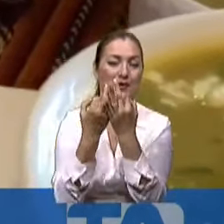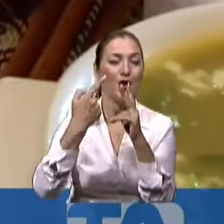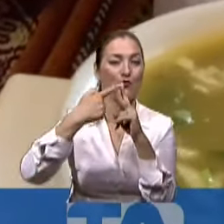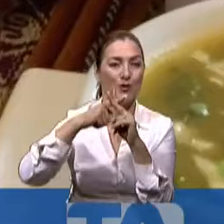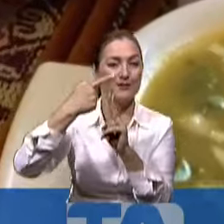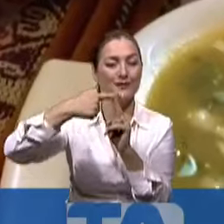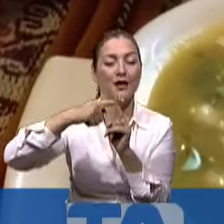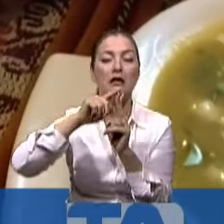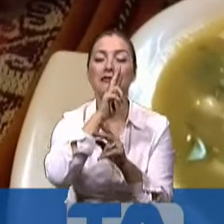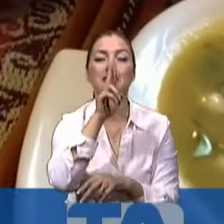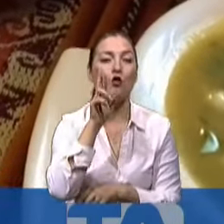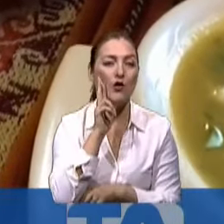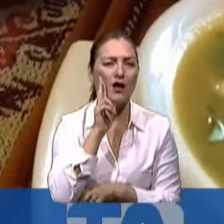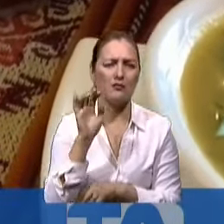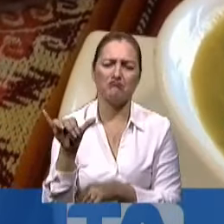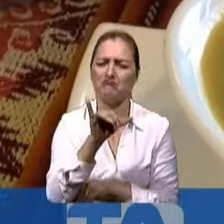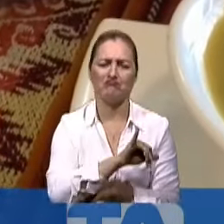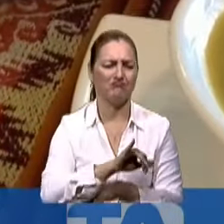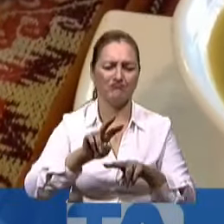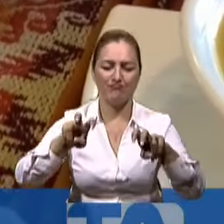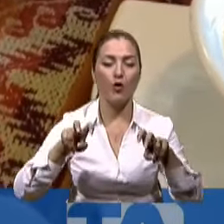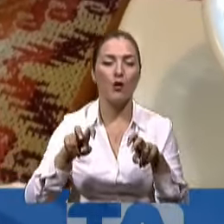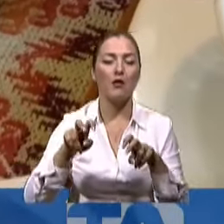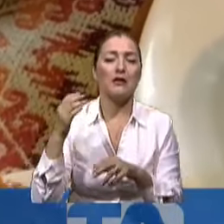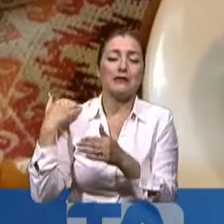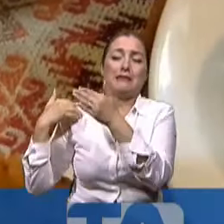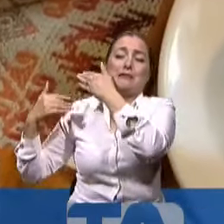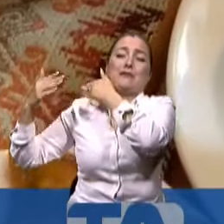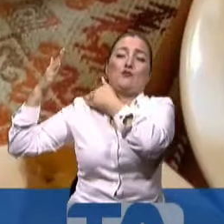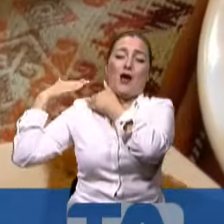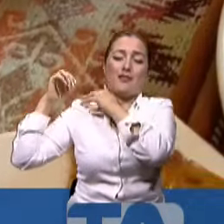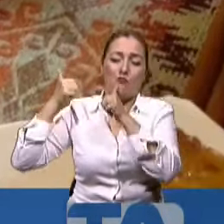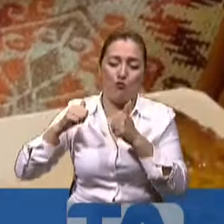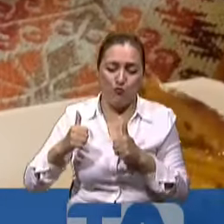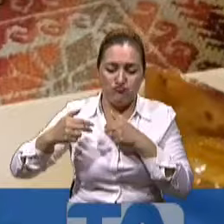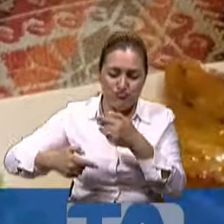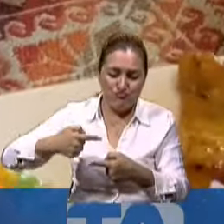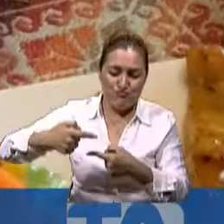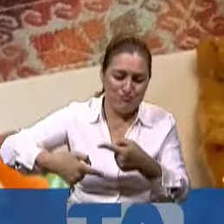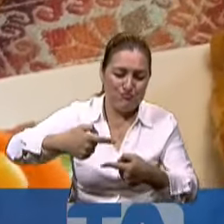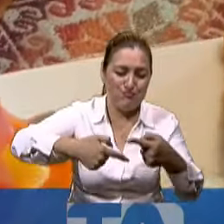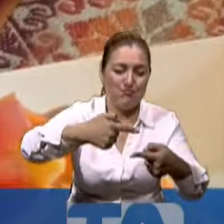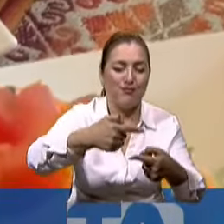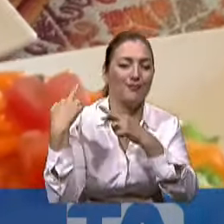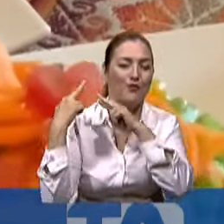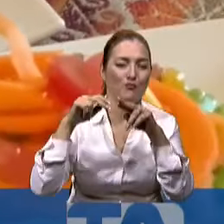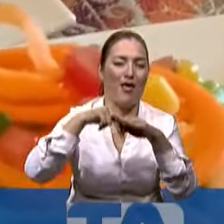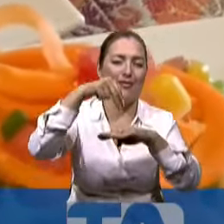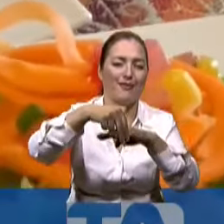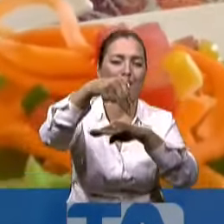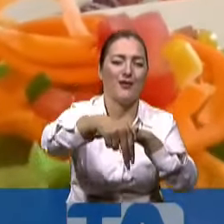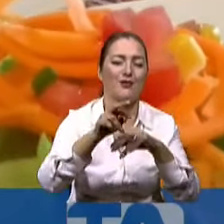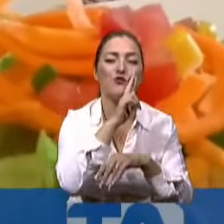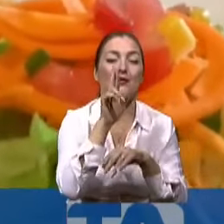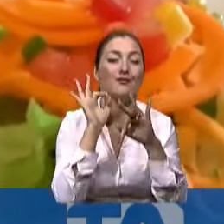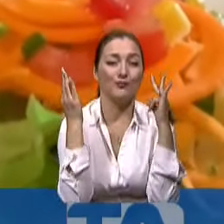en inicios un restaurante como una fonda de mi tatarabuelita, pasó a mi bisabuelita, mi abuelita, bueno, y ahora estamos a cargo nosotros de los restaurantes de la